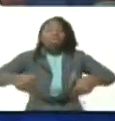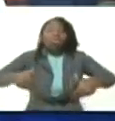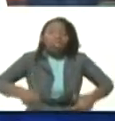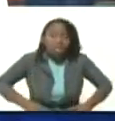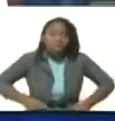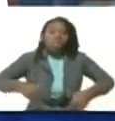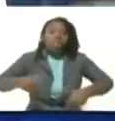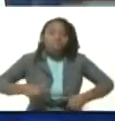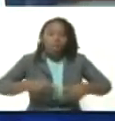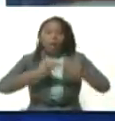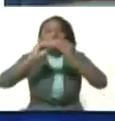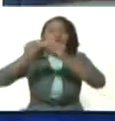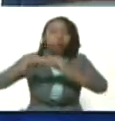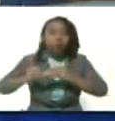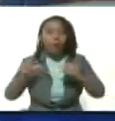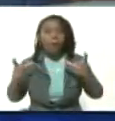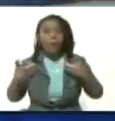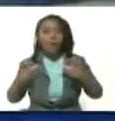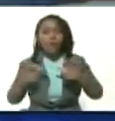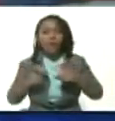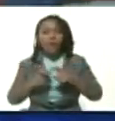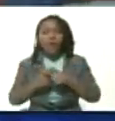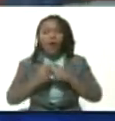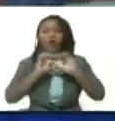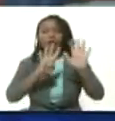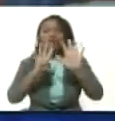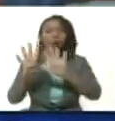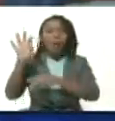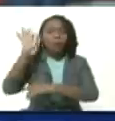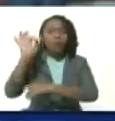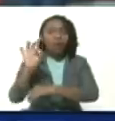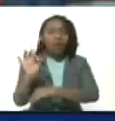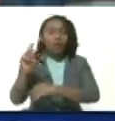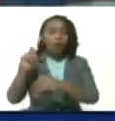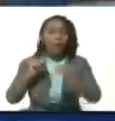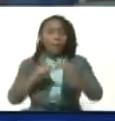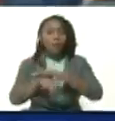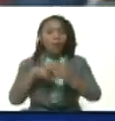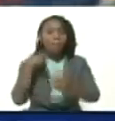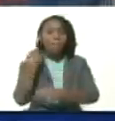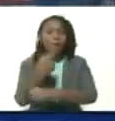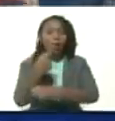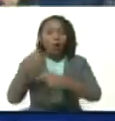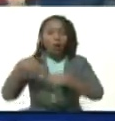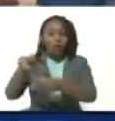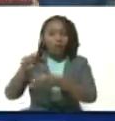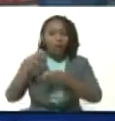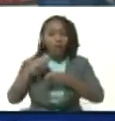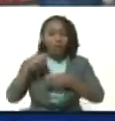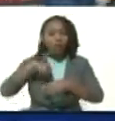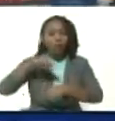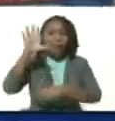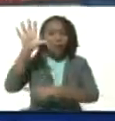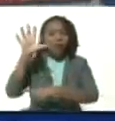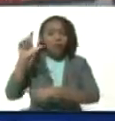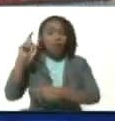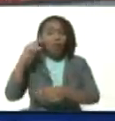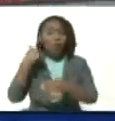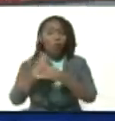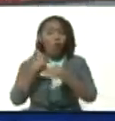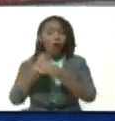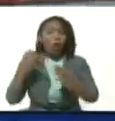se redujo el 99% del ingreso del país. Eso fue un golpe como de una guerra, un